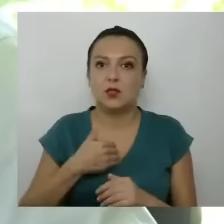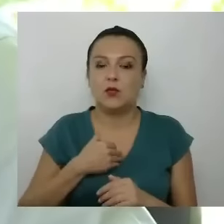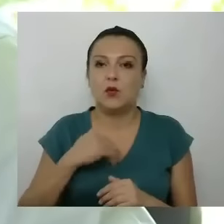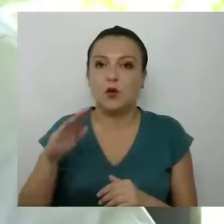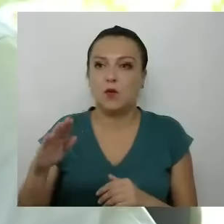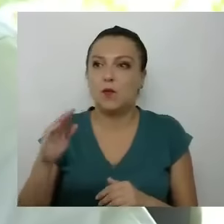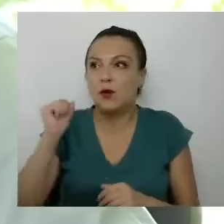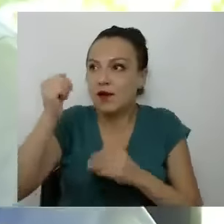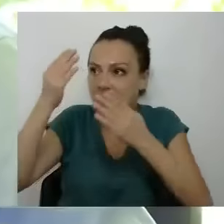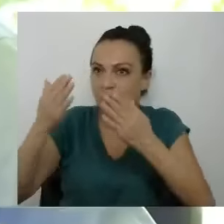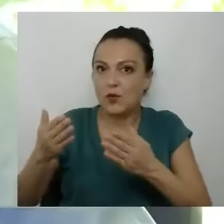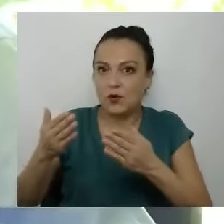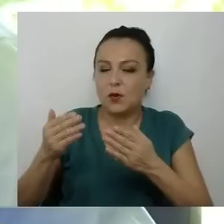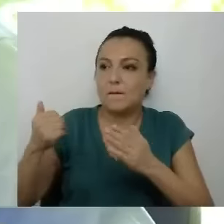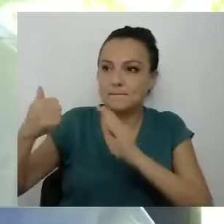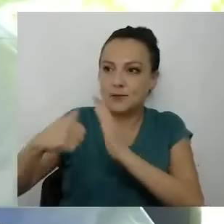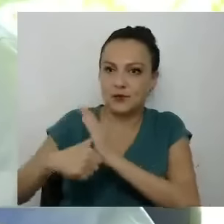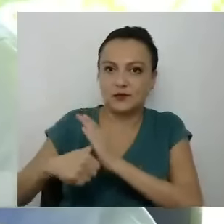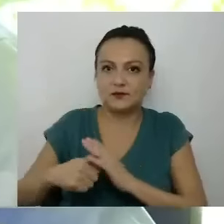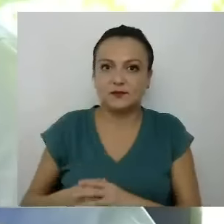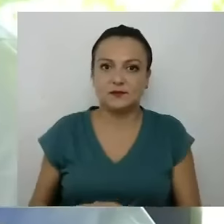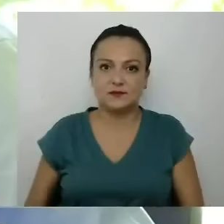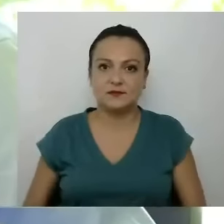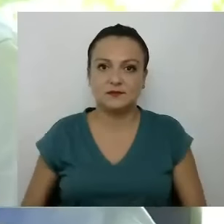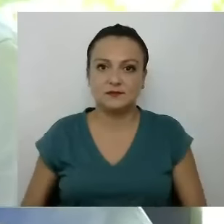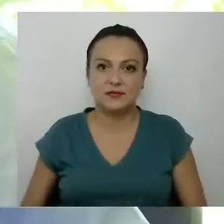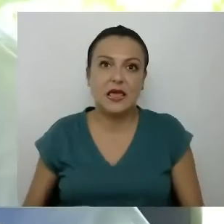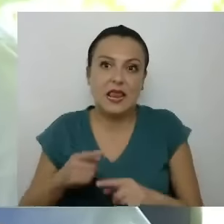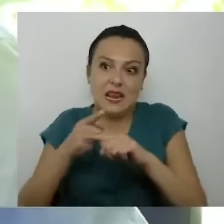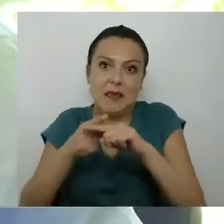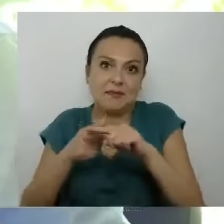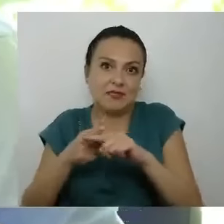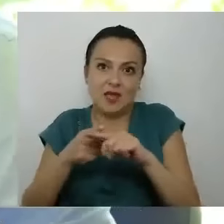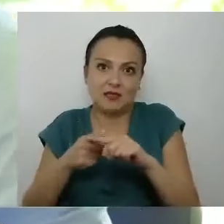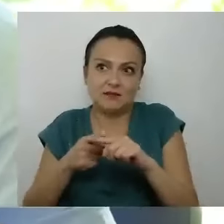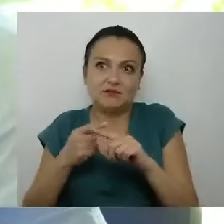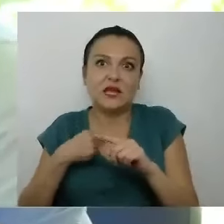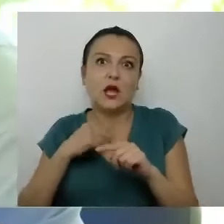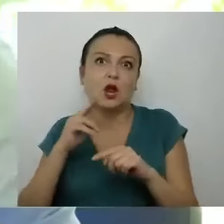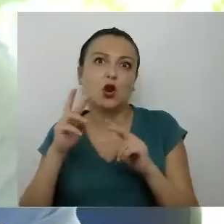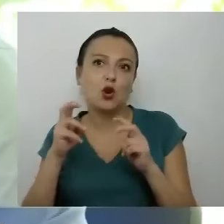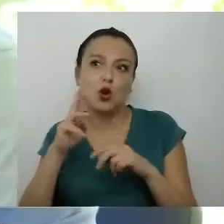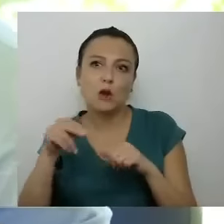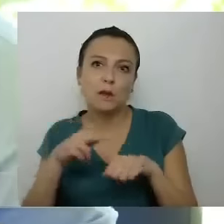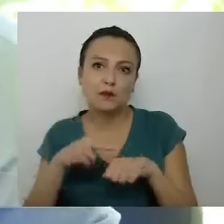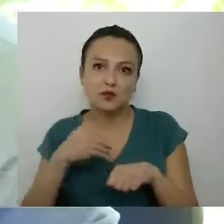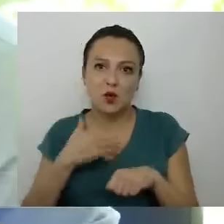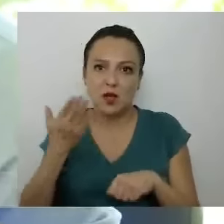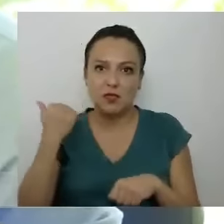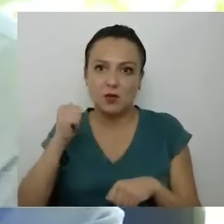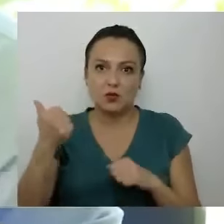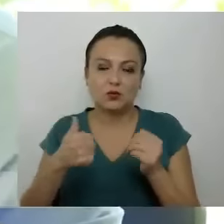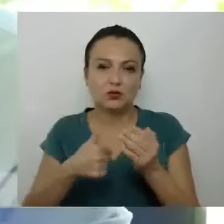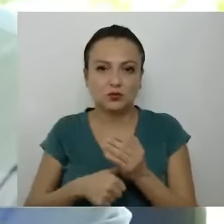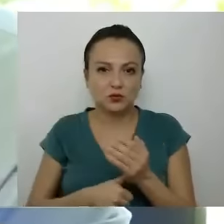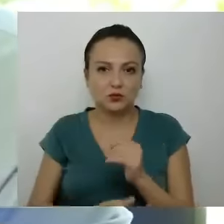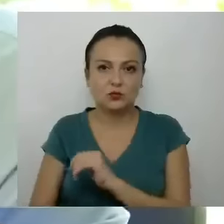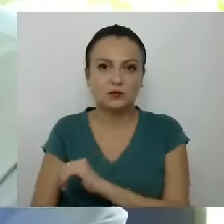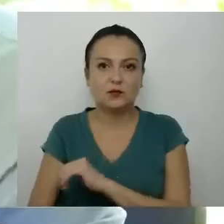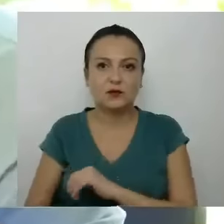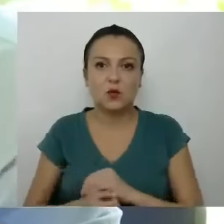ganador fue una votación prácticamente la mitad de lo que normalmente yo he obtenido en otros procesos, y